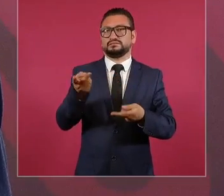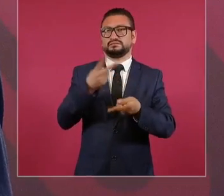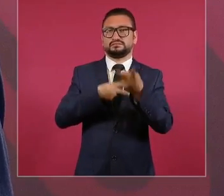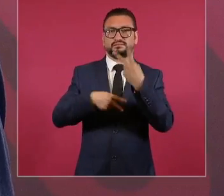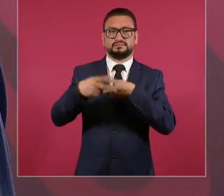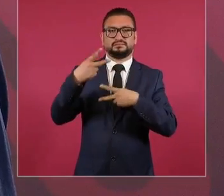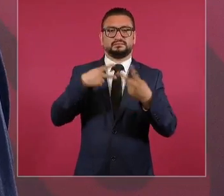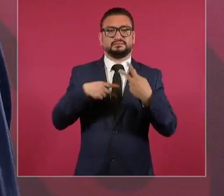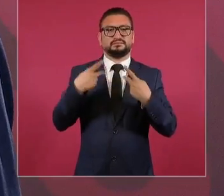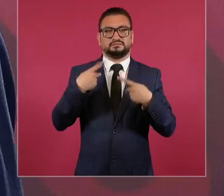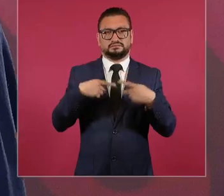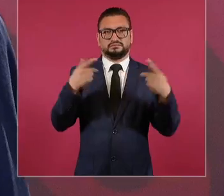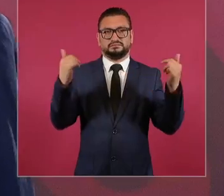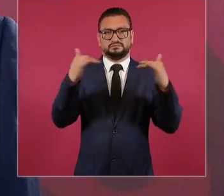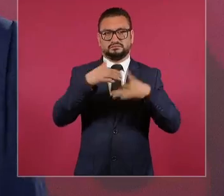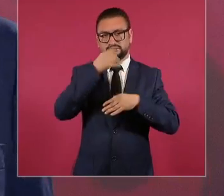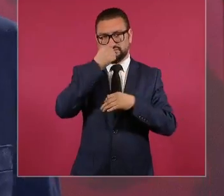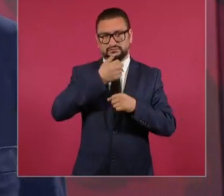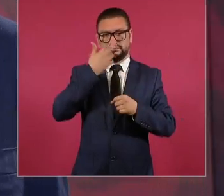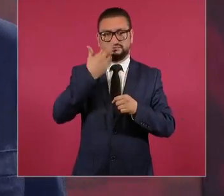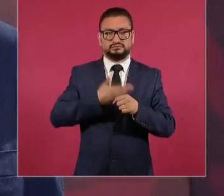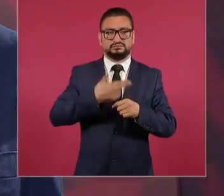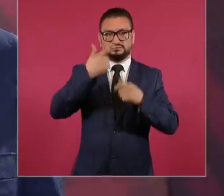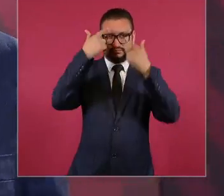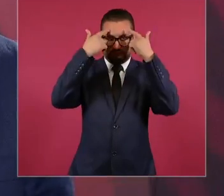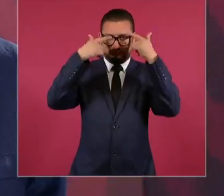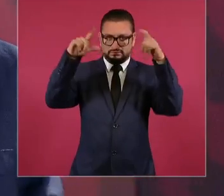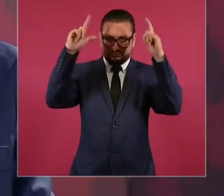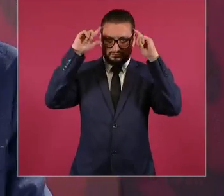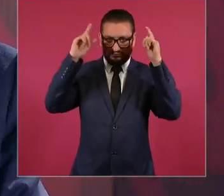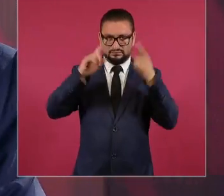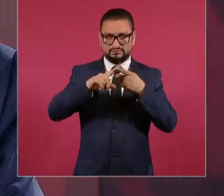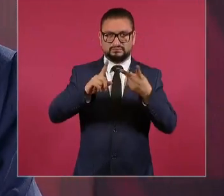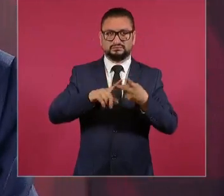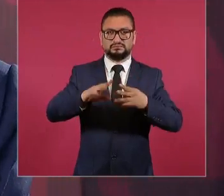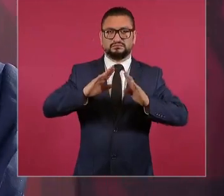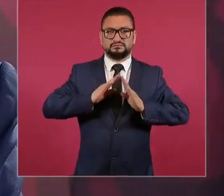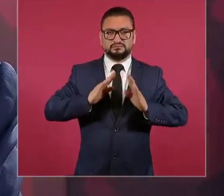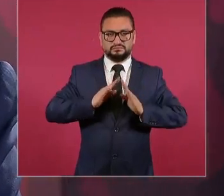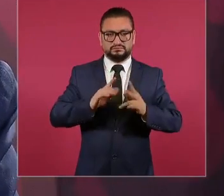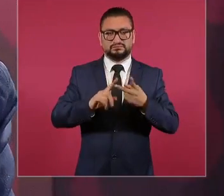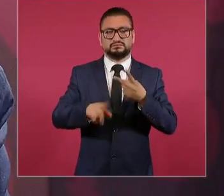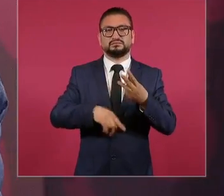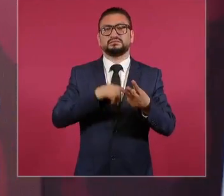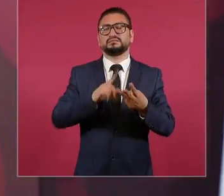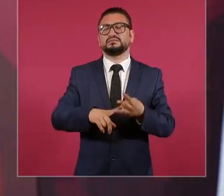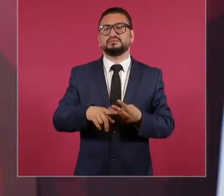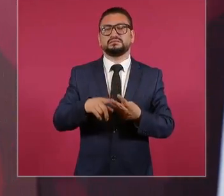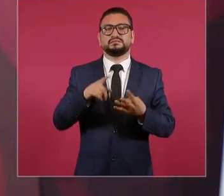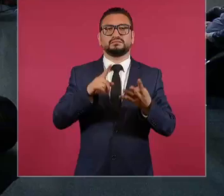los secretarios de Marina de Defensa y los